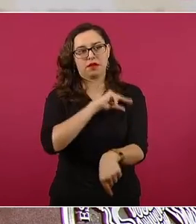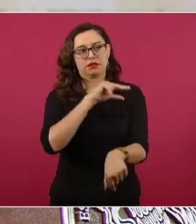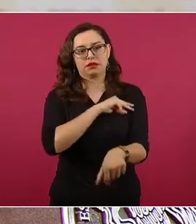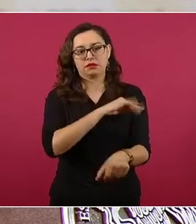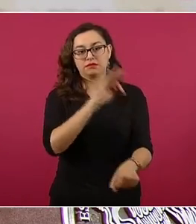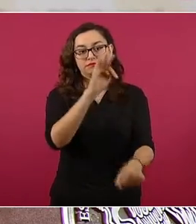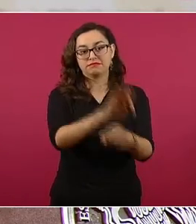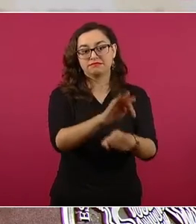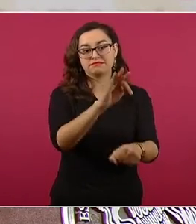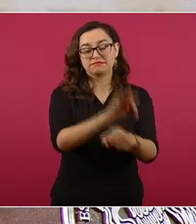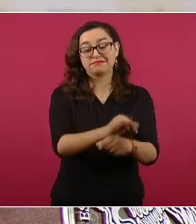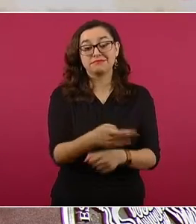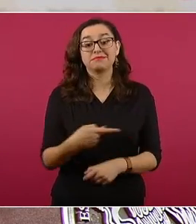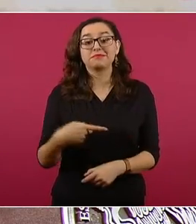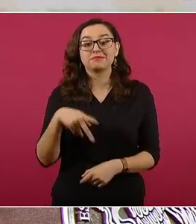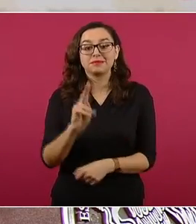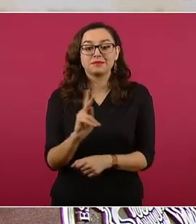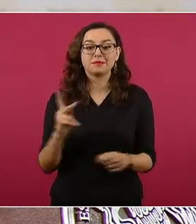tiempo